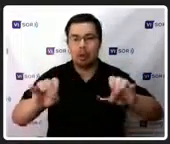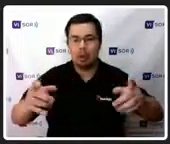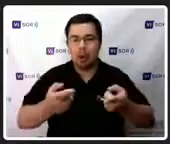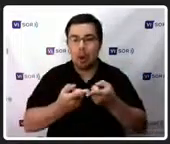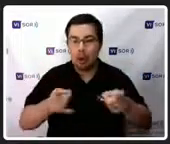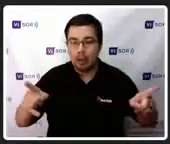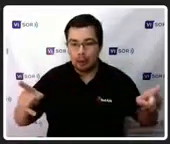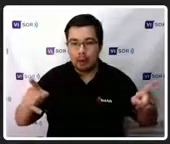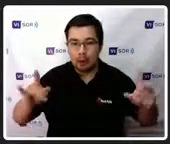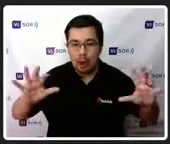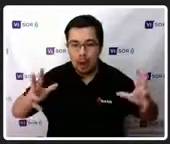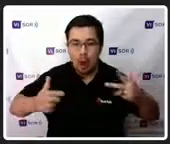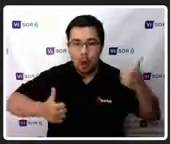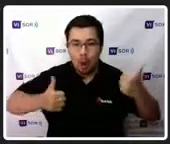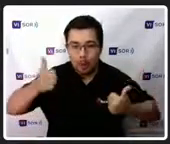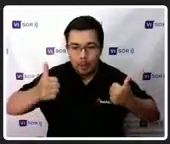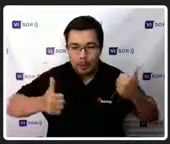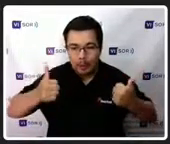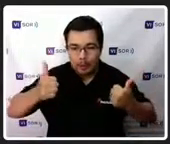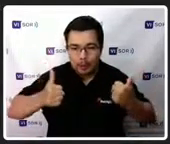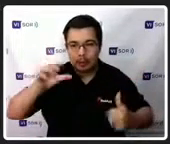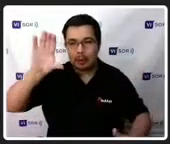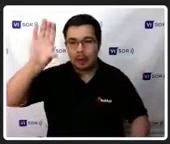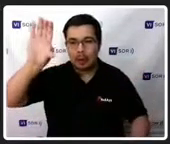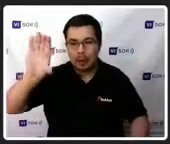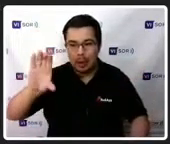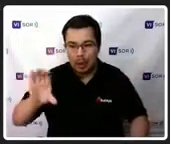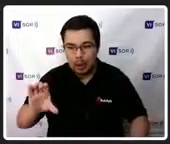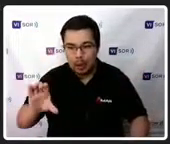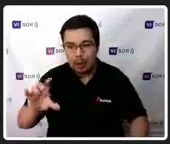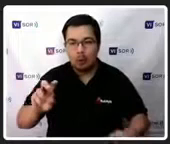con componente práctico, ya sea con talleres,